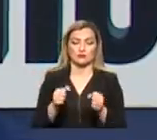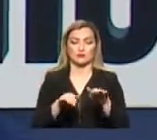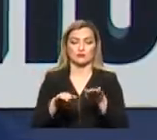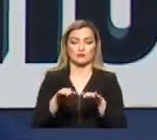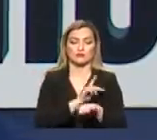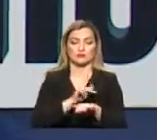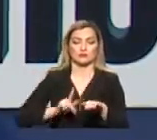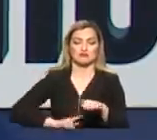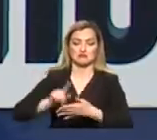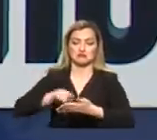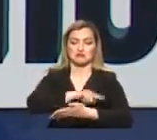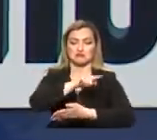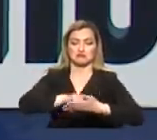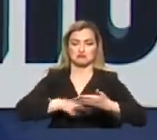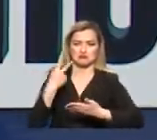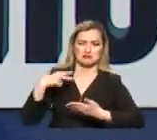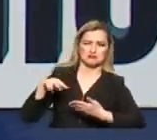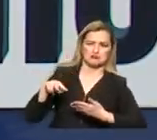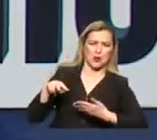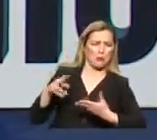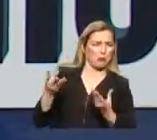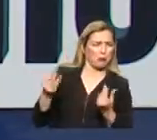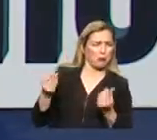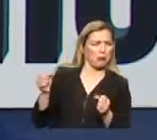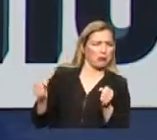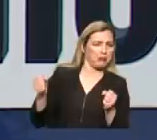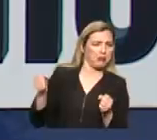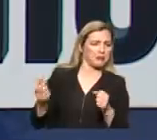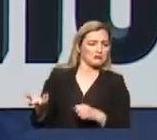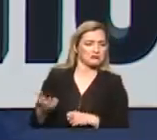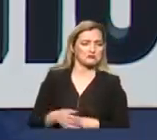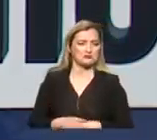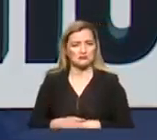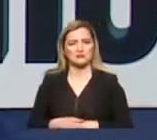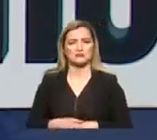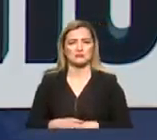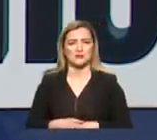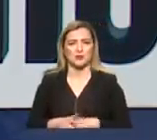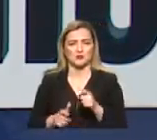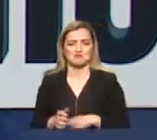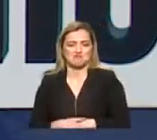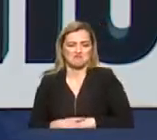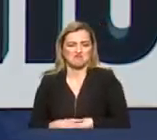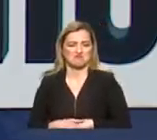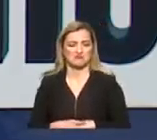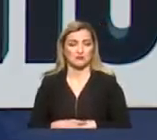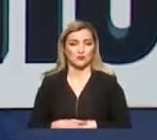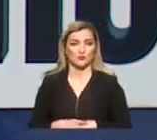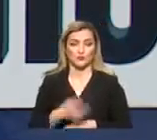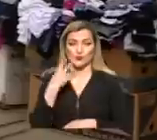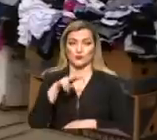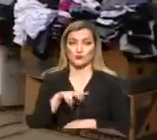vehículos particulares está prohibida, se vio a muchos automotores en las calles. Se observa desobediencia a las medidas de